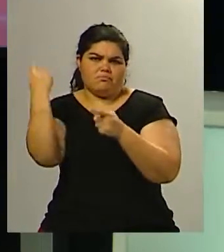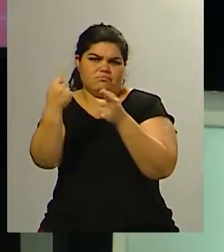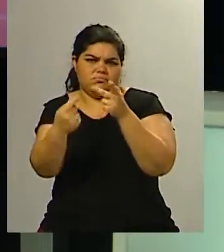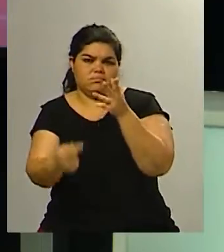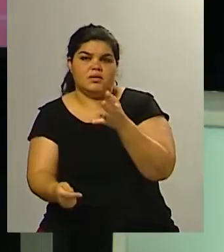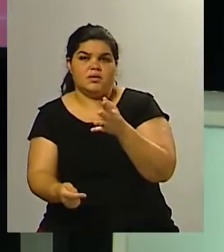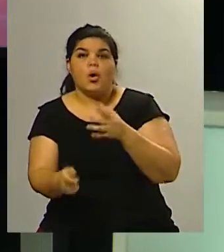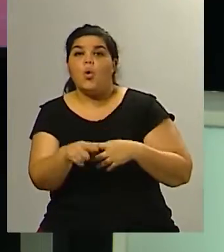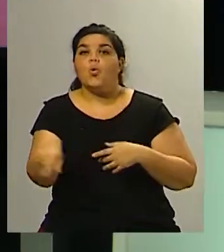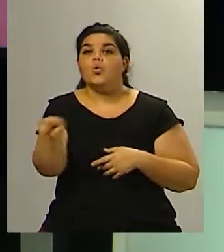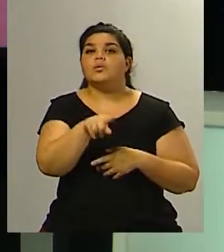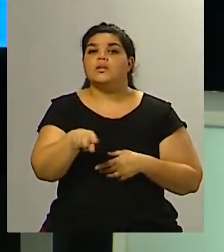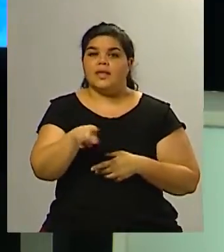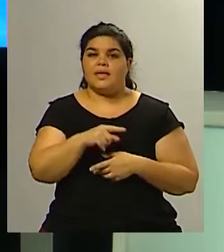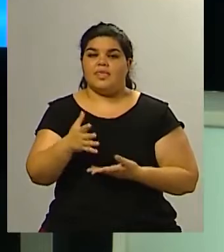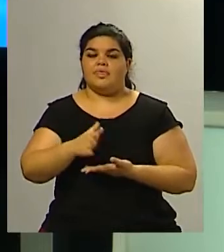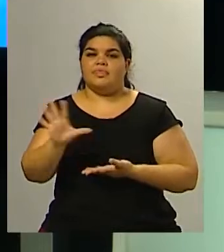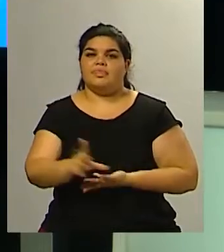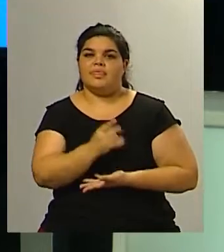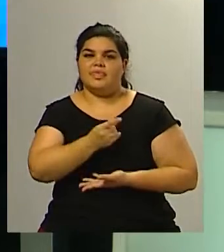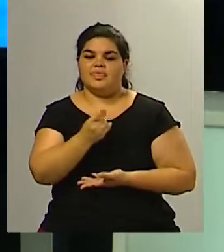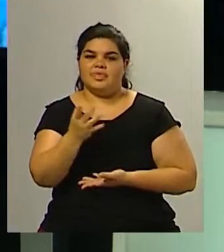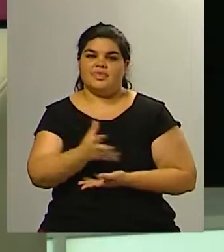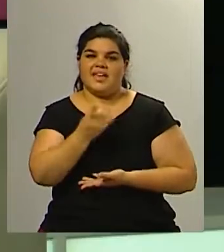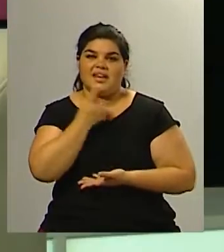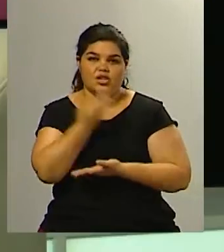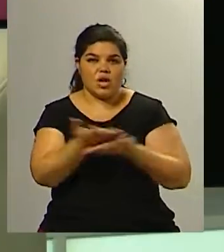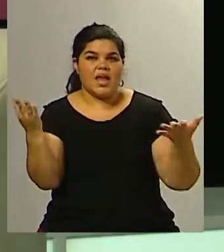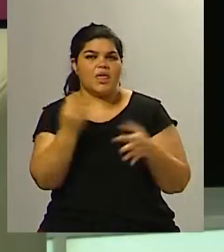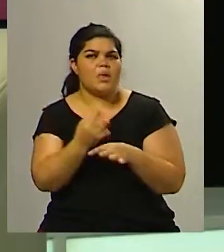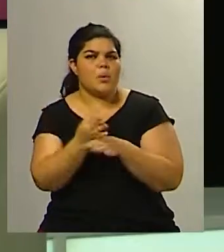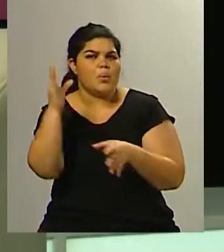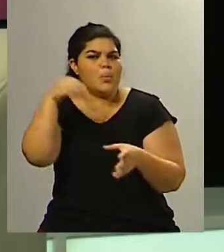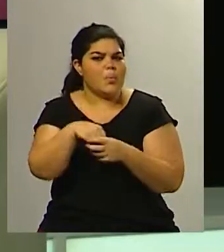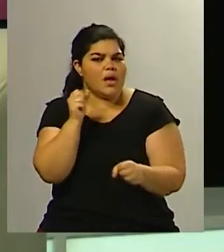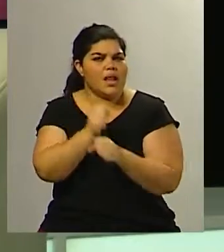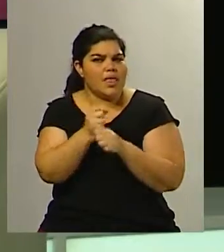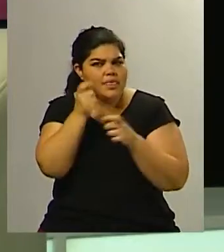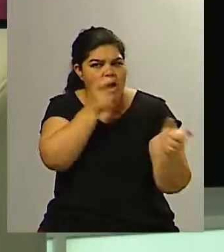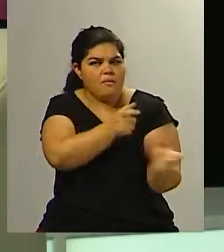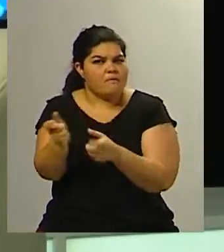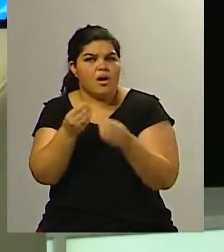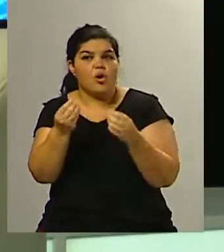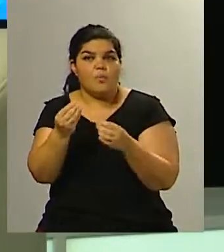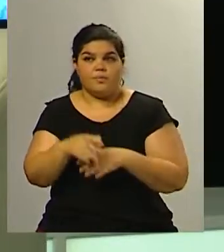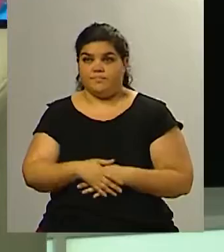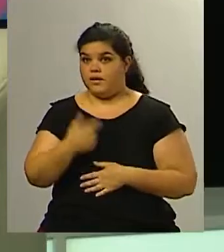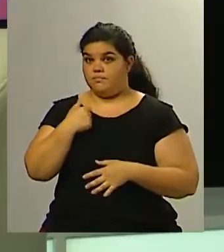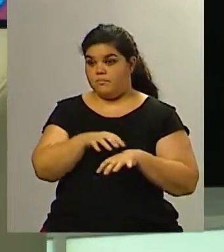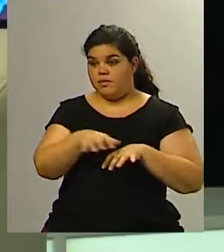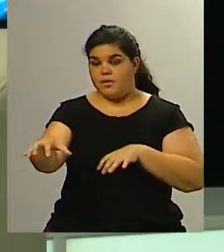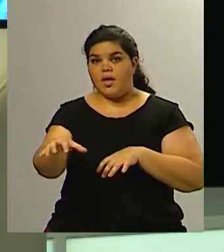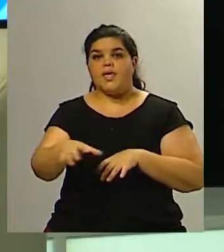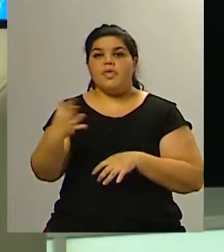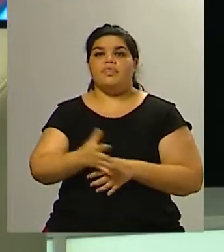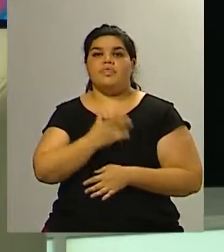llevan adelante desde la DGE para ir haciendo ese monitoreo? Bien, nosotros específicamente tenemos, yo soy directora de un área que es la Dirección de